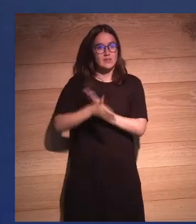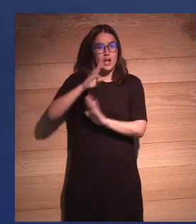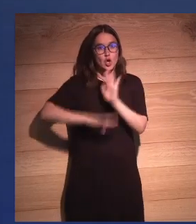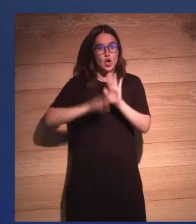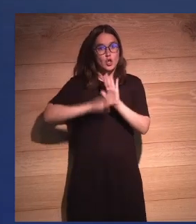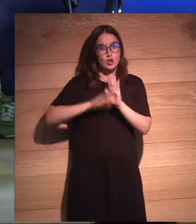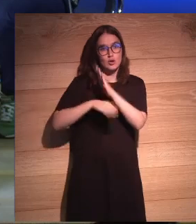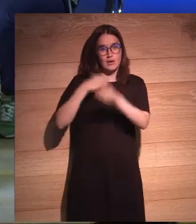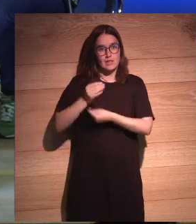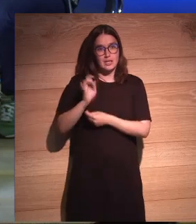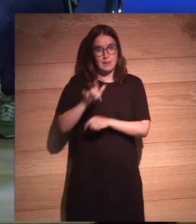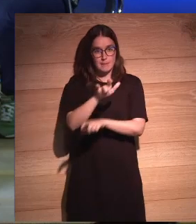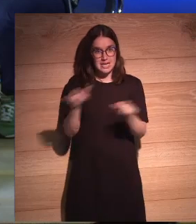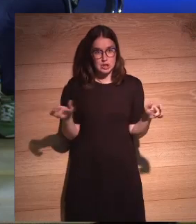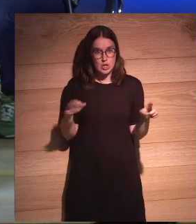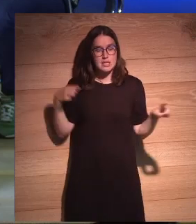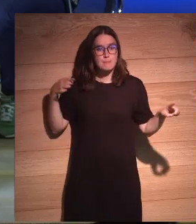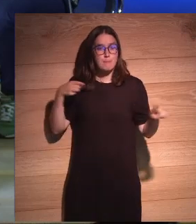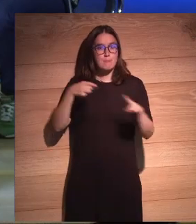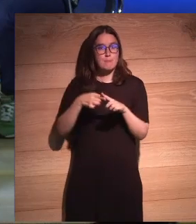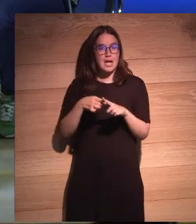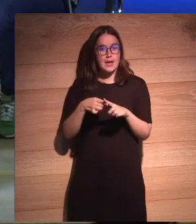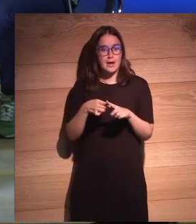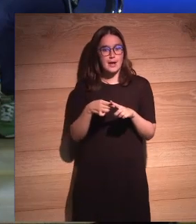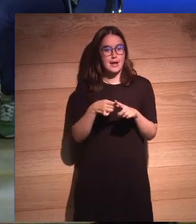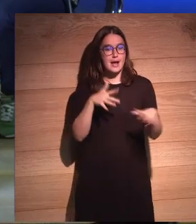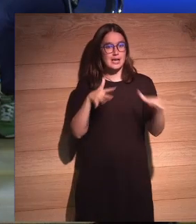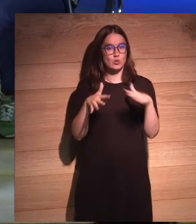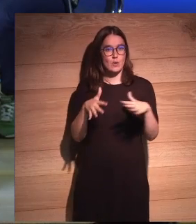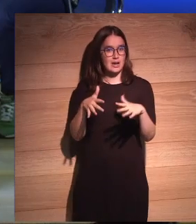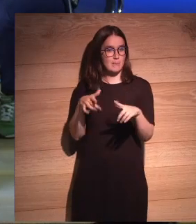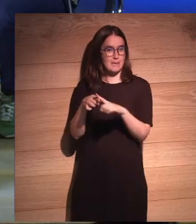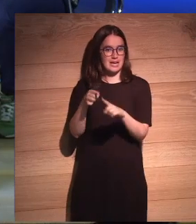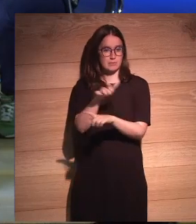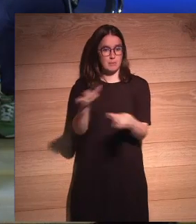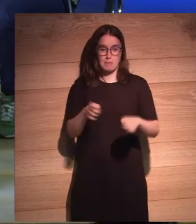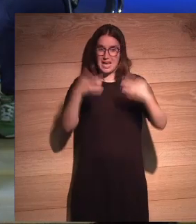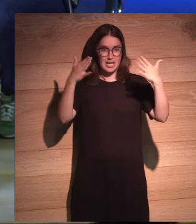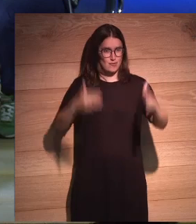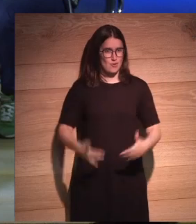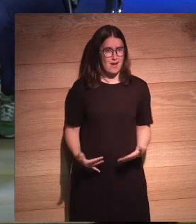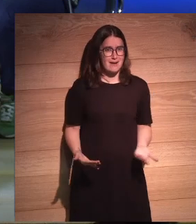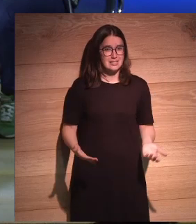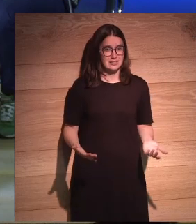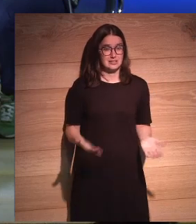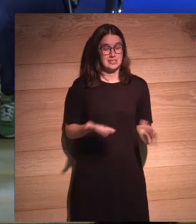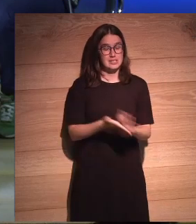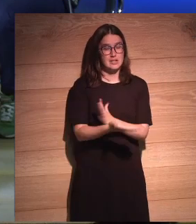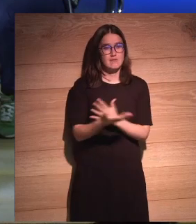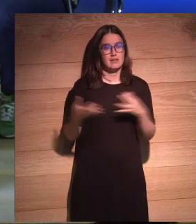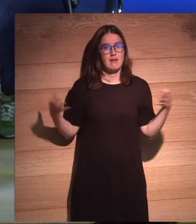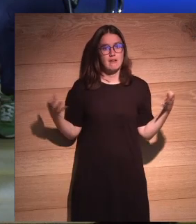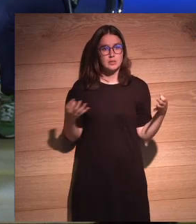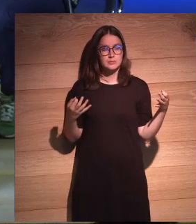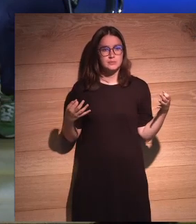hacen personas para actuar sobre personas. No hay nada mágico en eso. Y en ese sentido